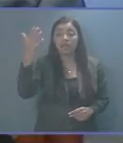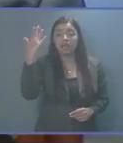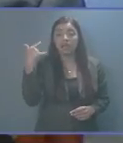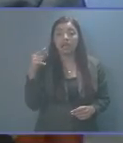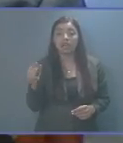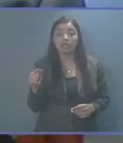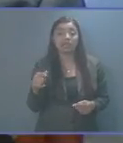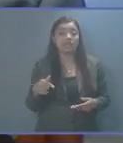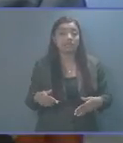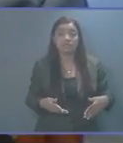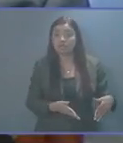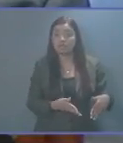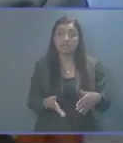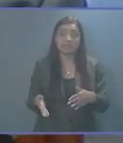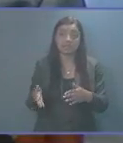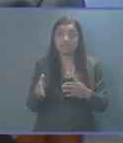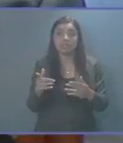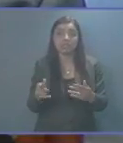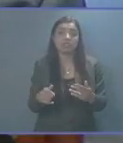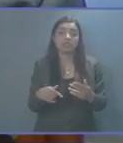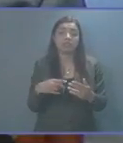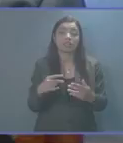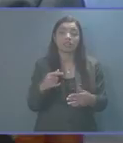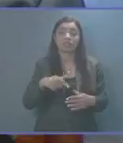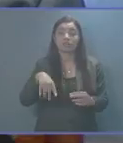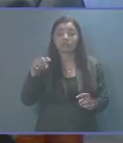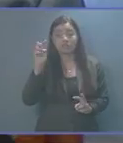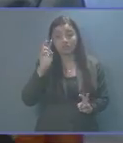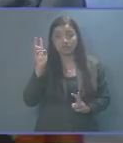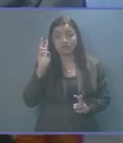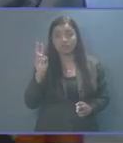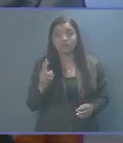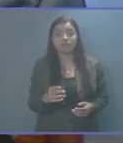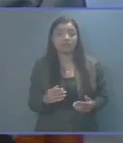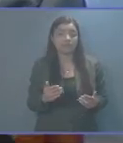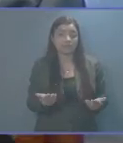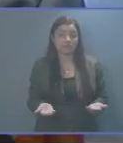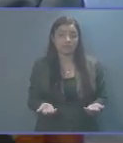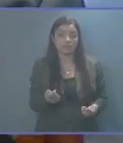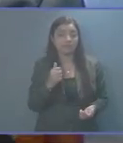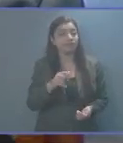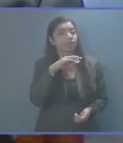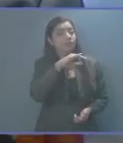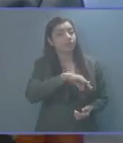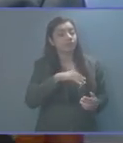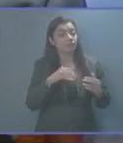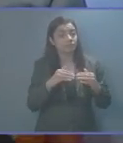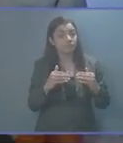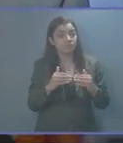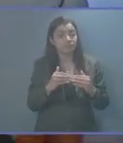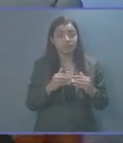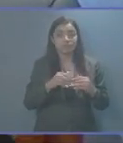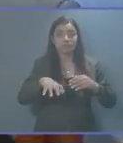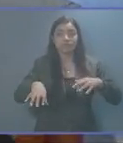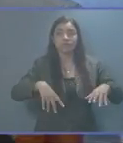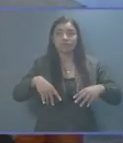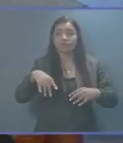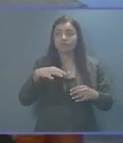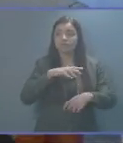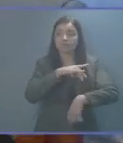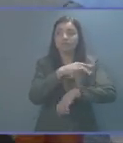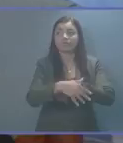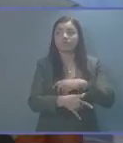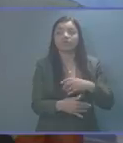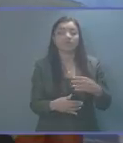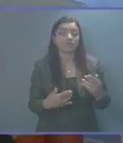viajaban por esas calles y así llegaban más luego a San Salvador. Beneficiaría también al departamento de Chalatenango,